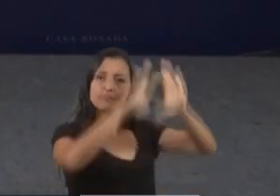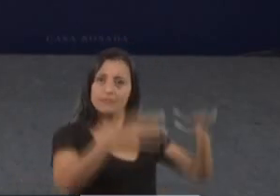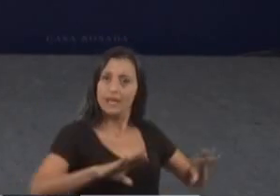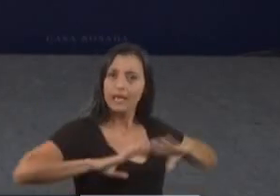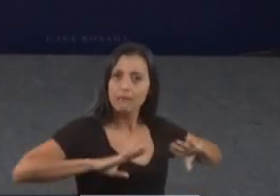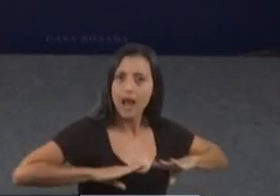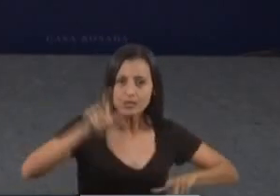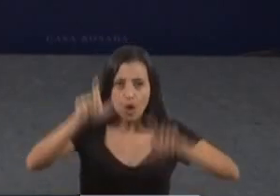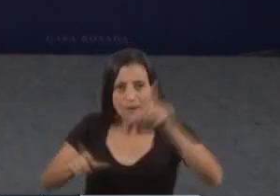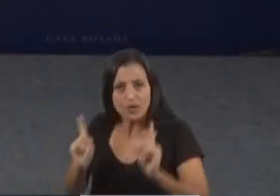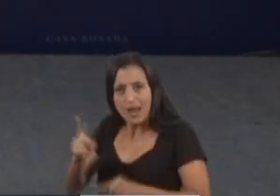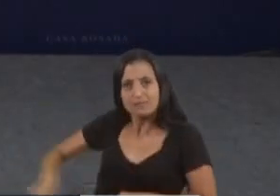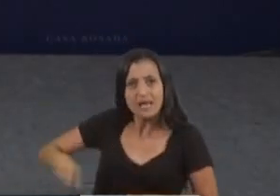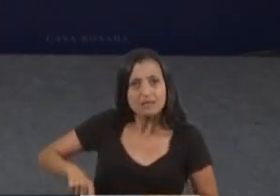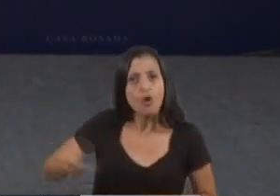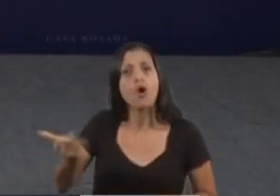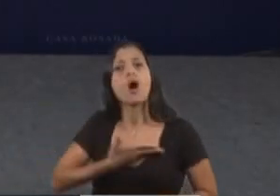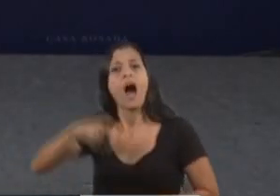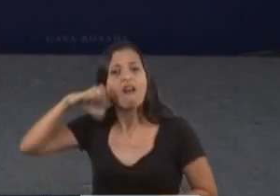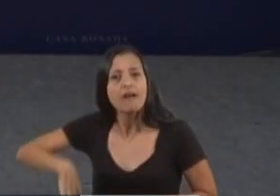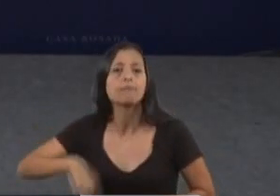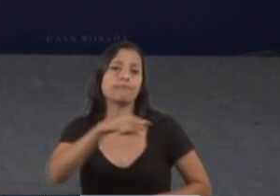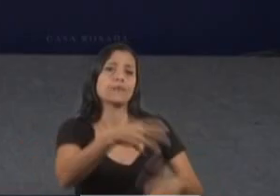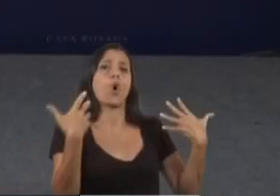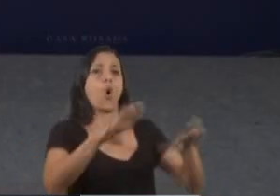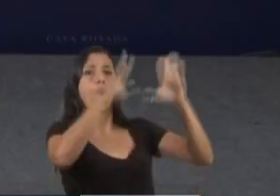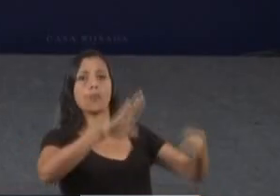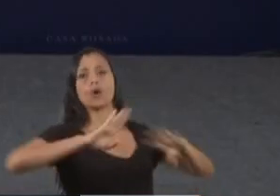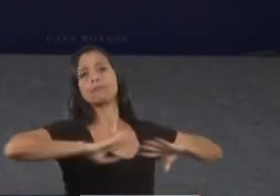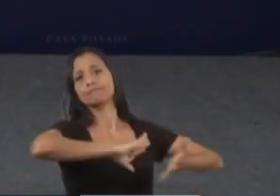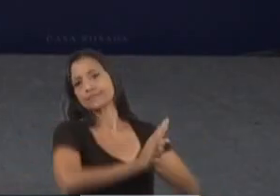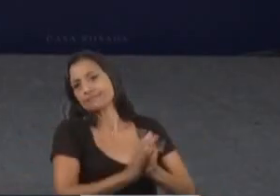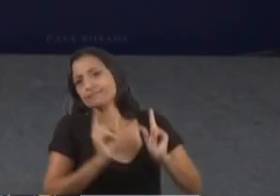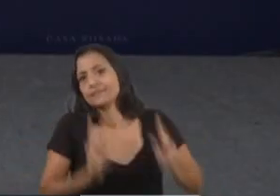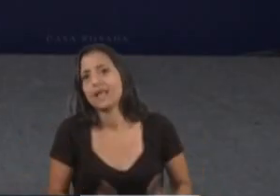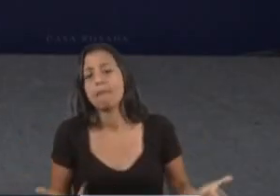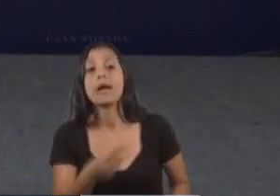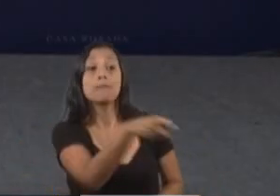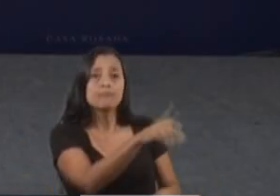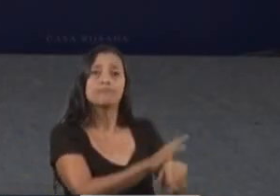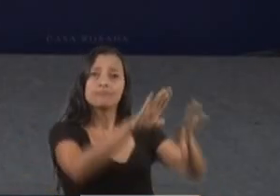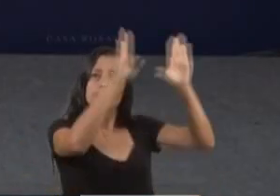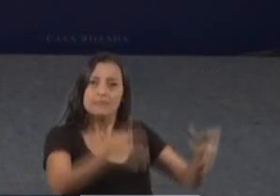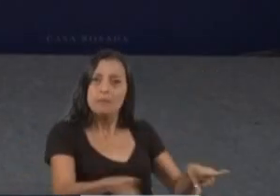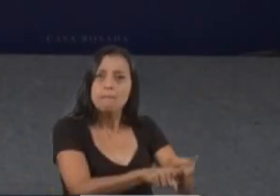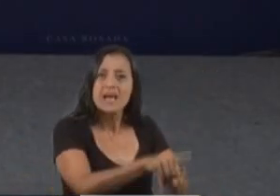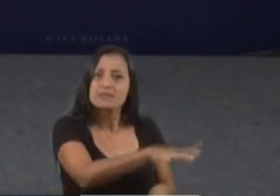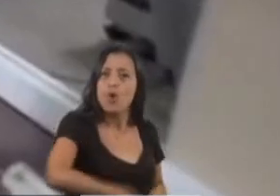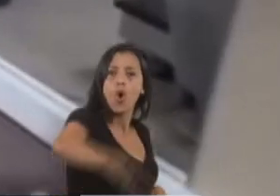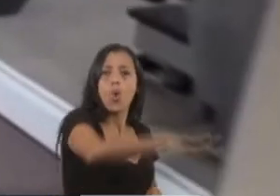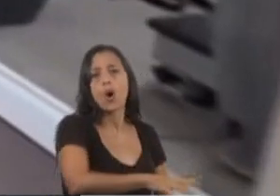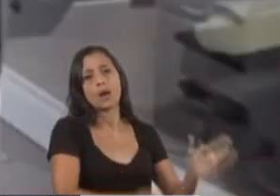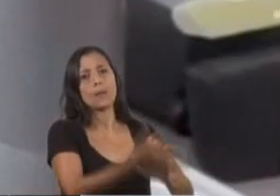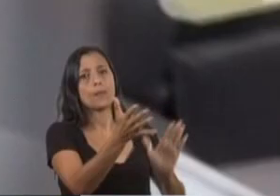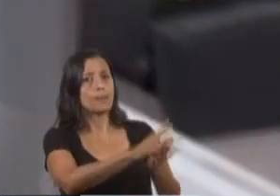Por supuesto que esto también es eliminado y vamos a transformar este tipo de espacios